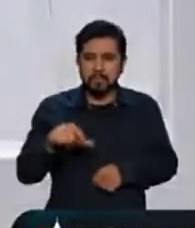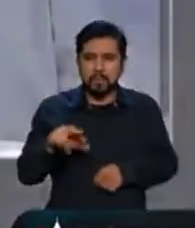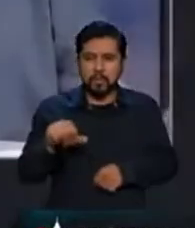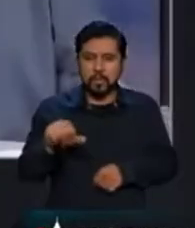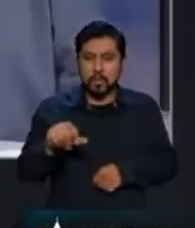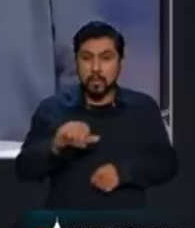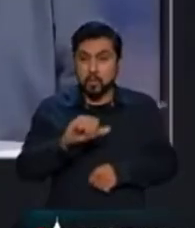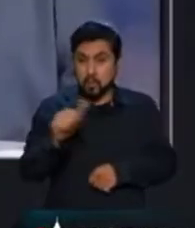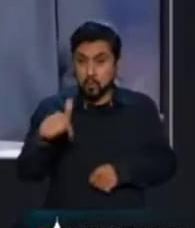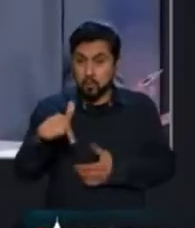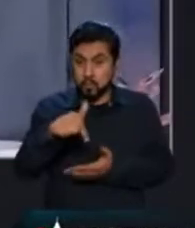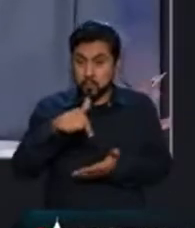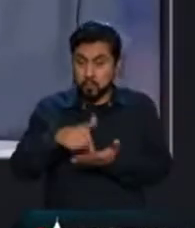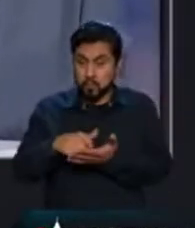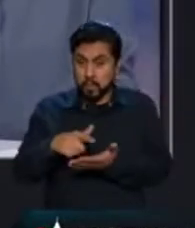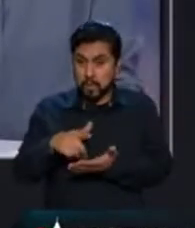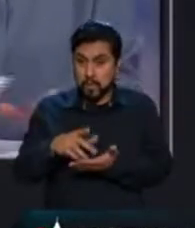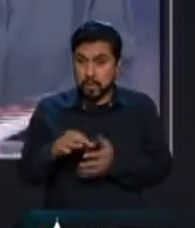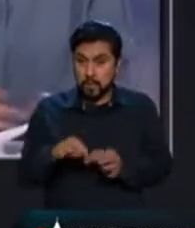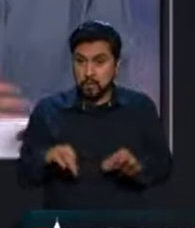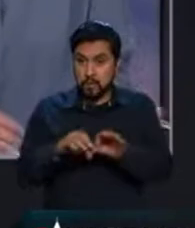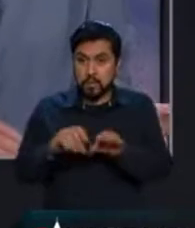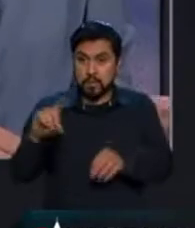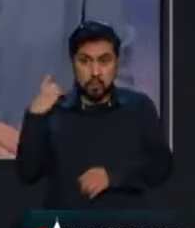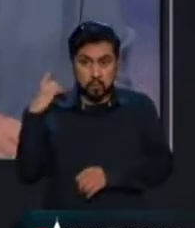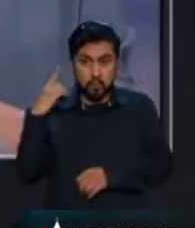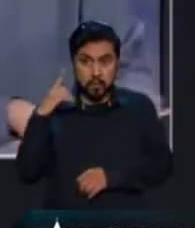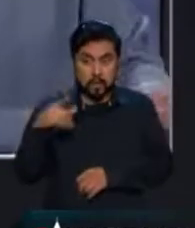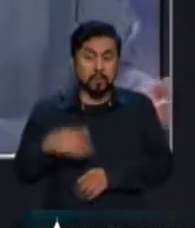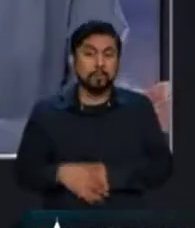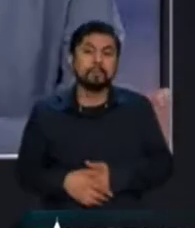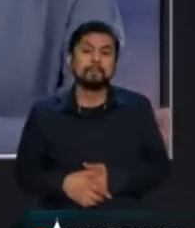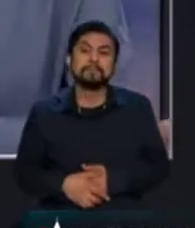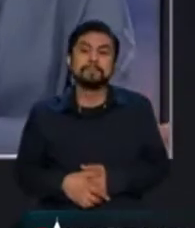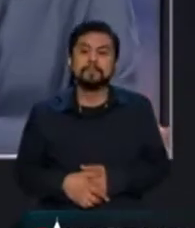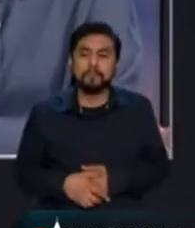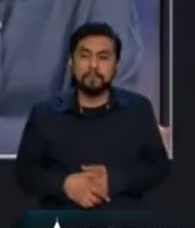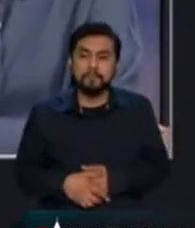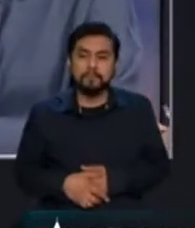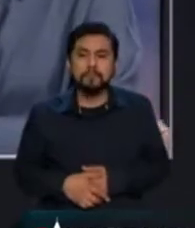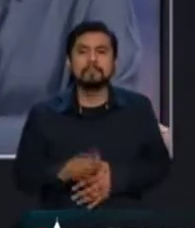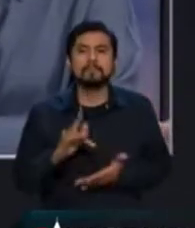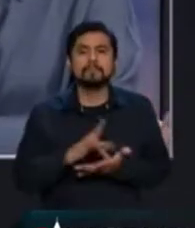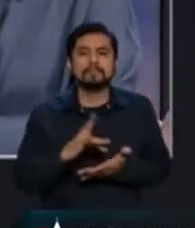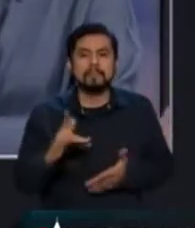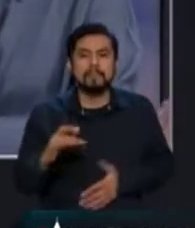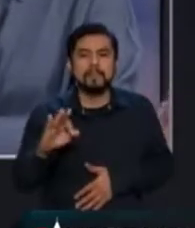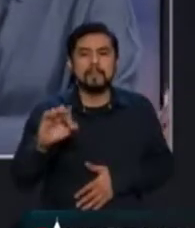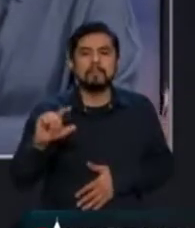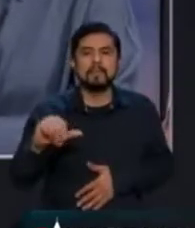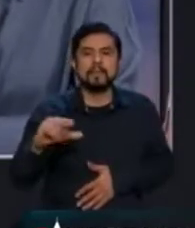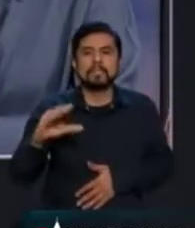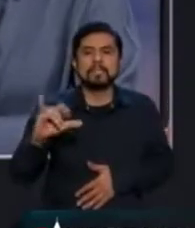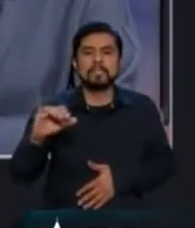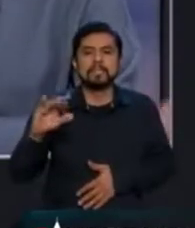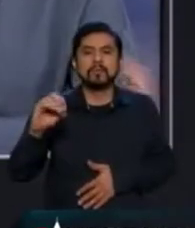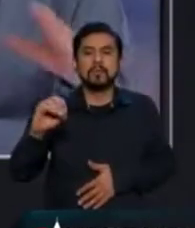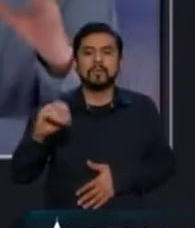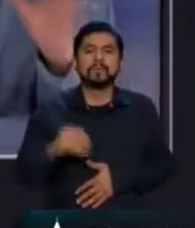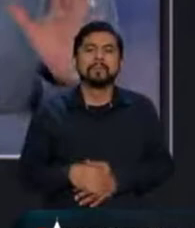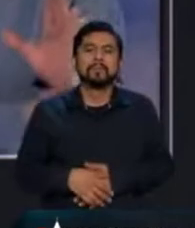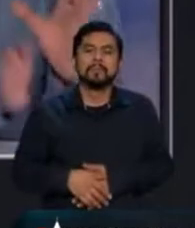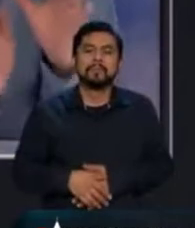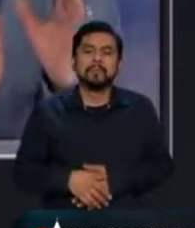Durango. Ok. Pues ahí está. Francisco, muchas gracias por tomarnos esta comunicación para